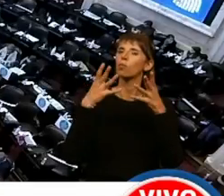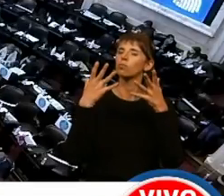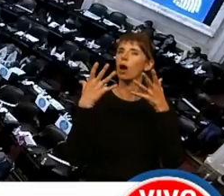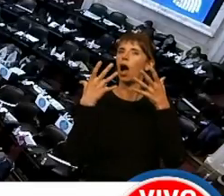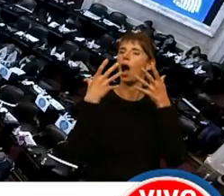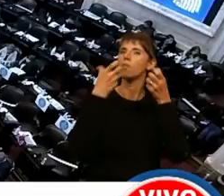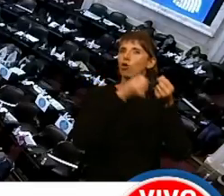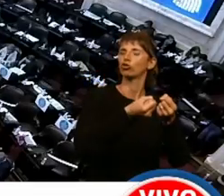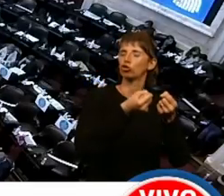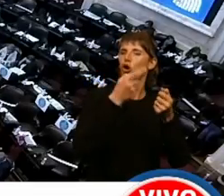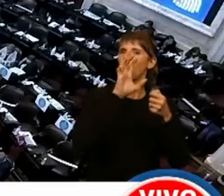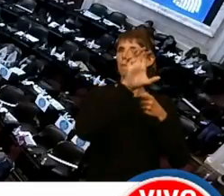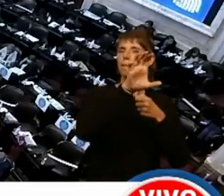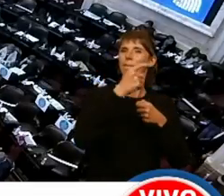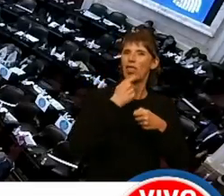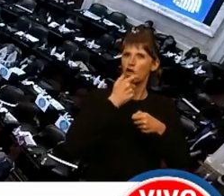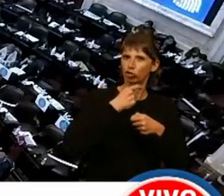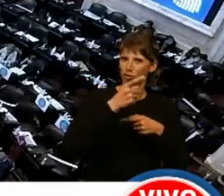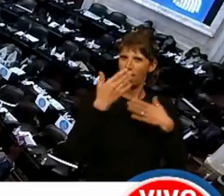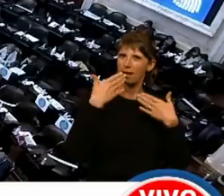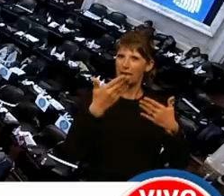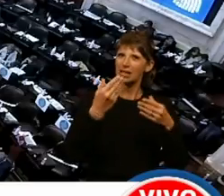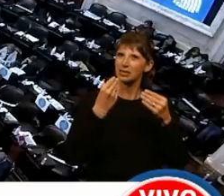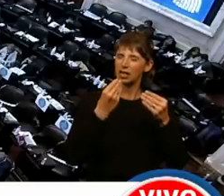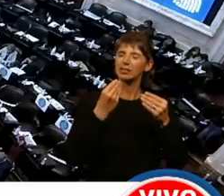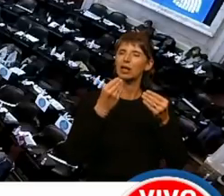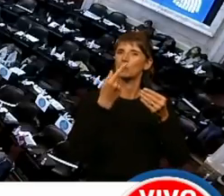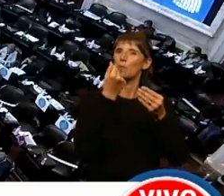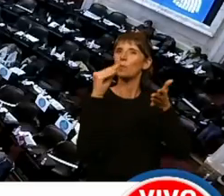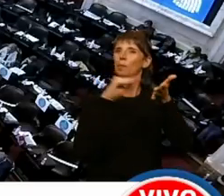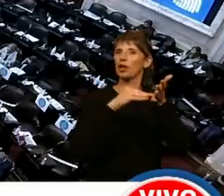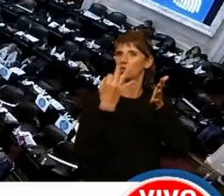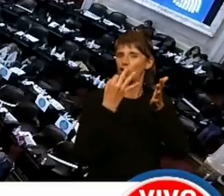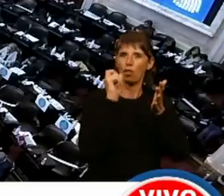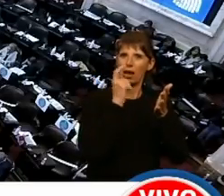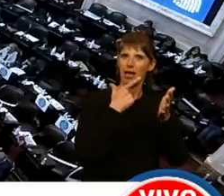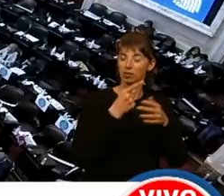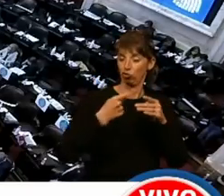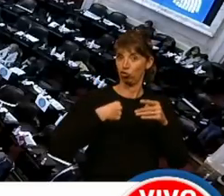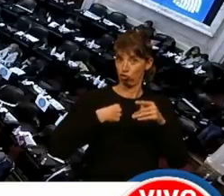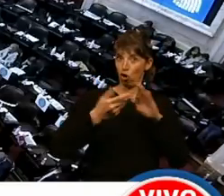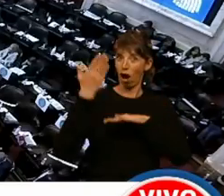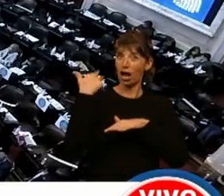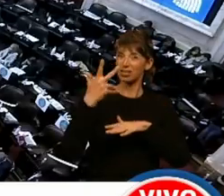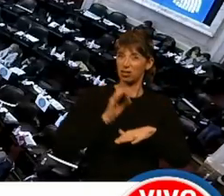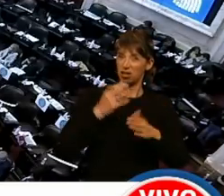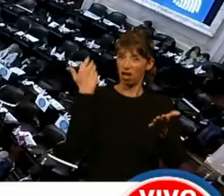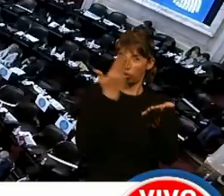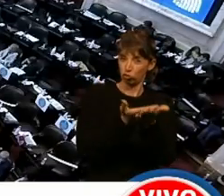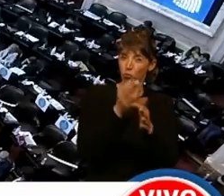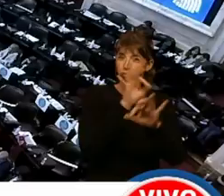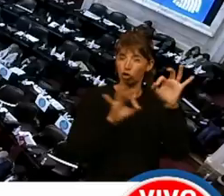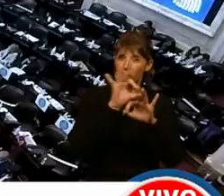con la tarifa diferencial de gas personalmente hace tres años presenté un proyecto para que sean rafael y general alvear